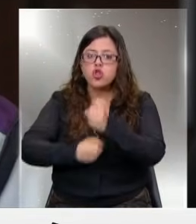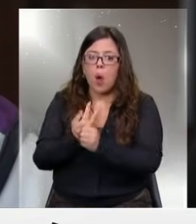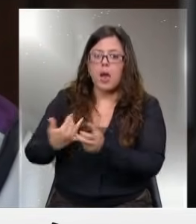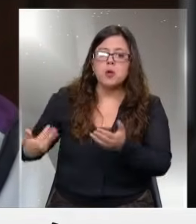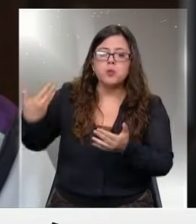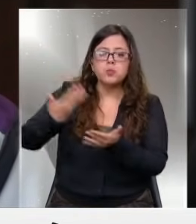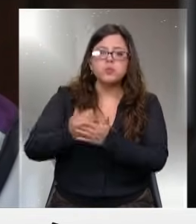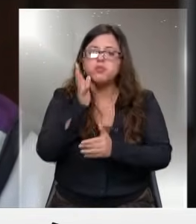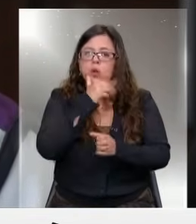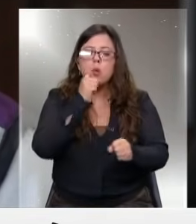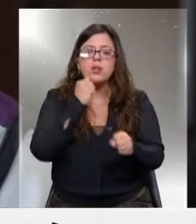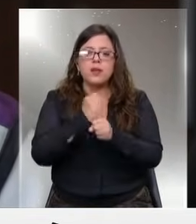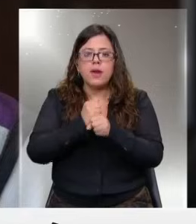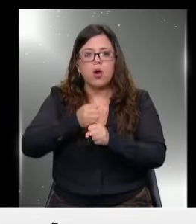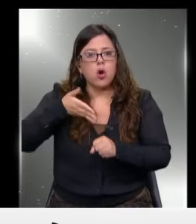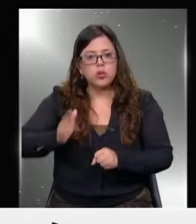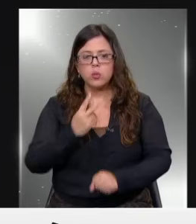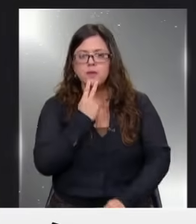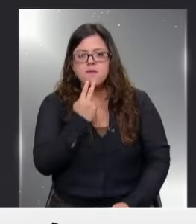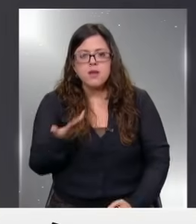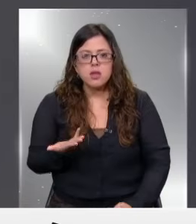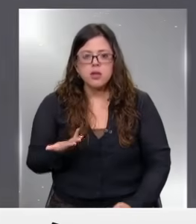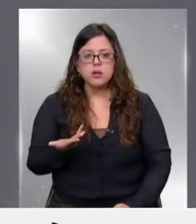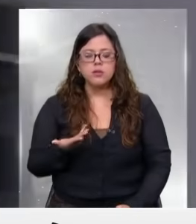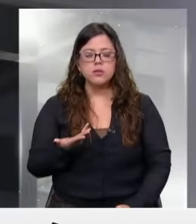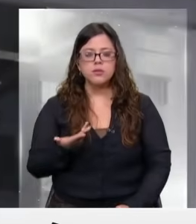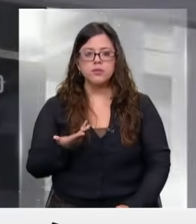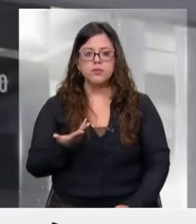tiene trabajo sigue viviendo.